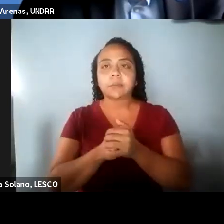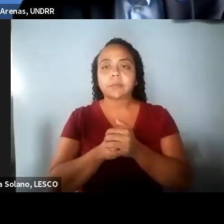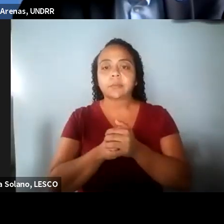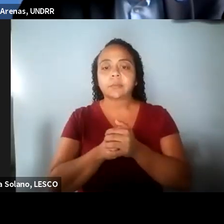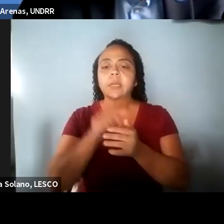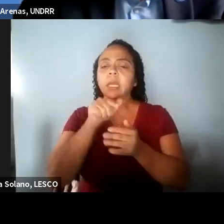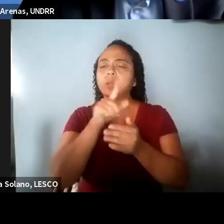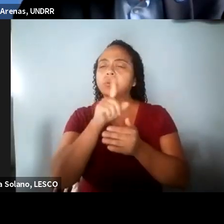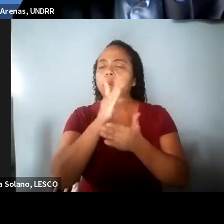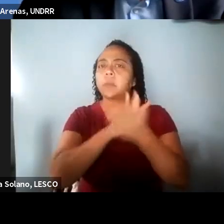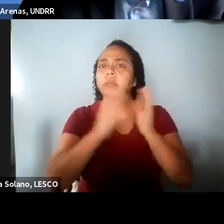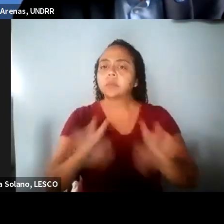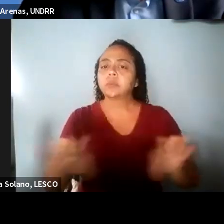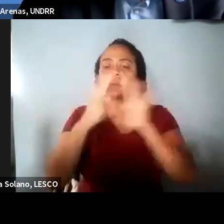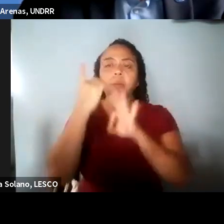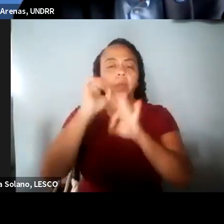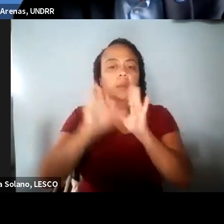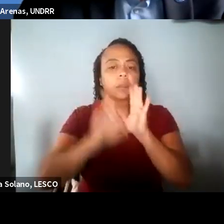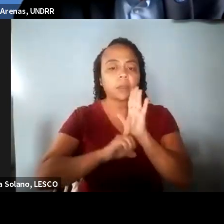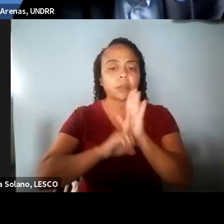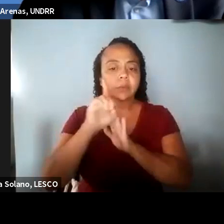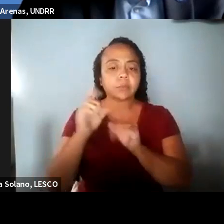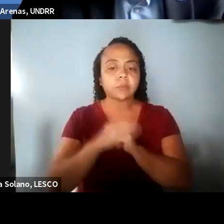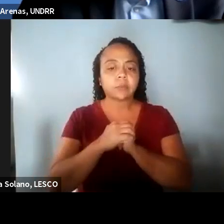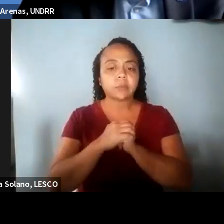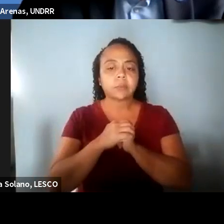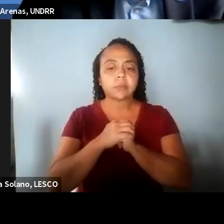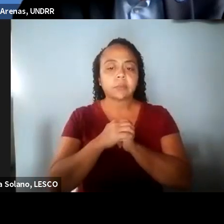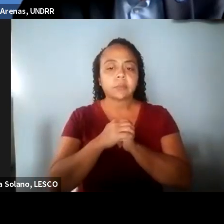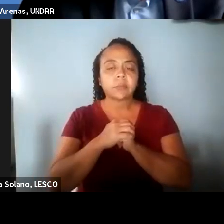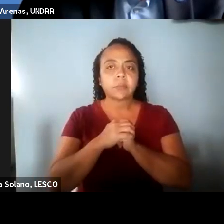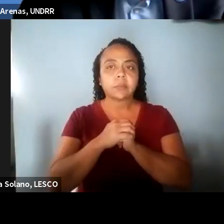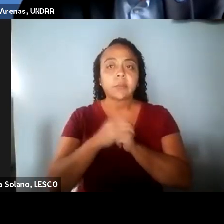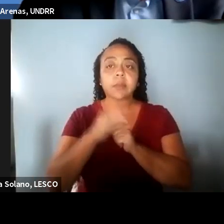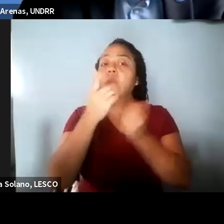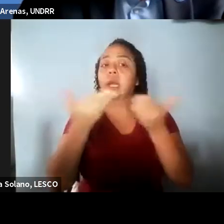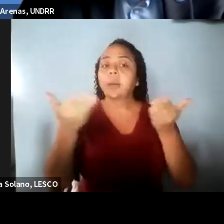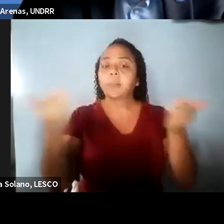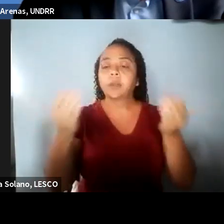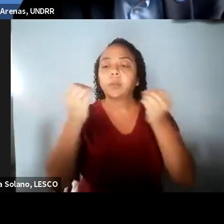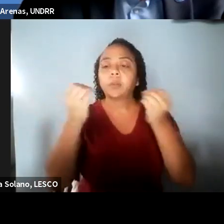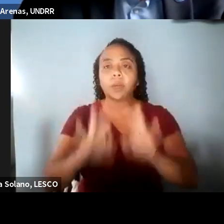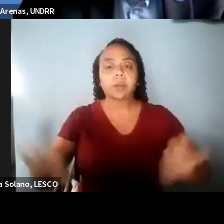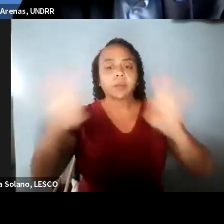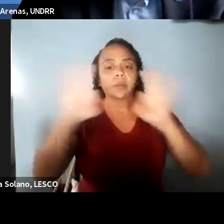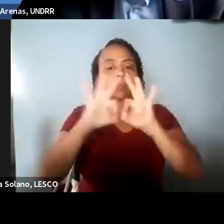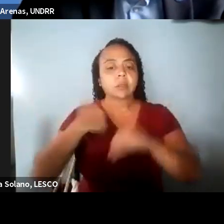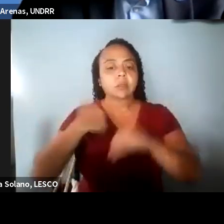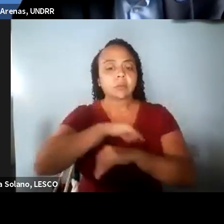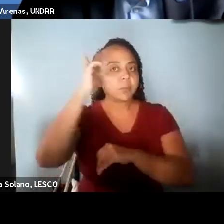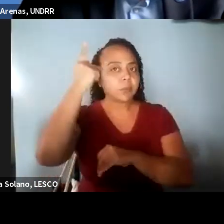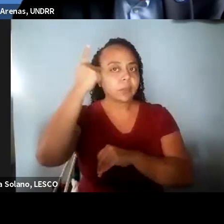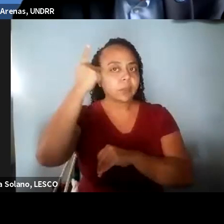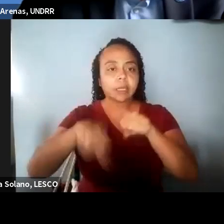importantísimo para el desarrollo de las alianzas público-privadas y un elemento muy importante que está en nuestra política nacional es la